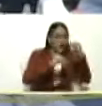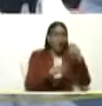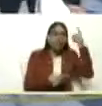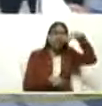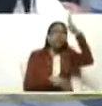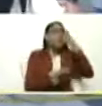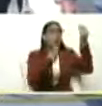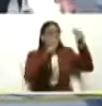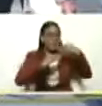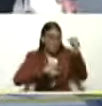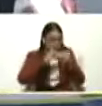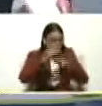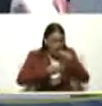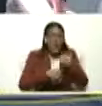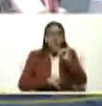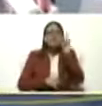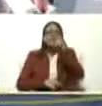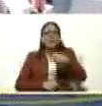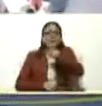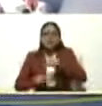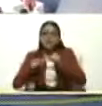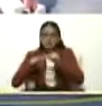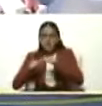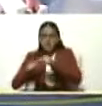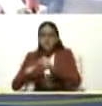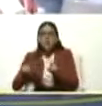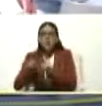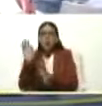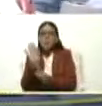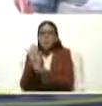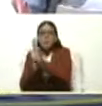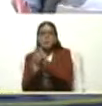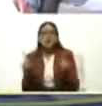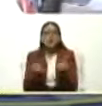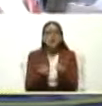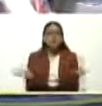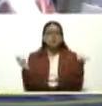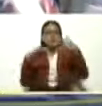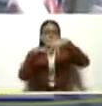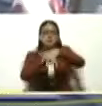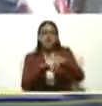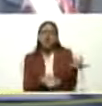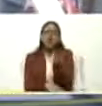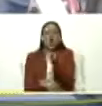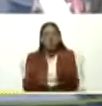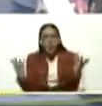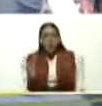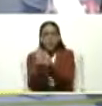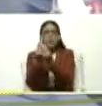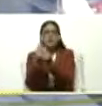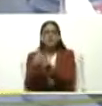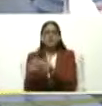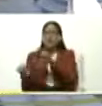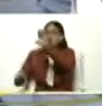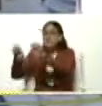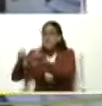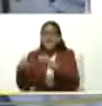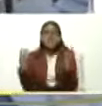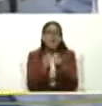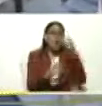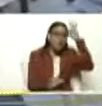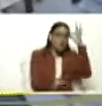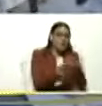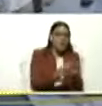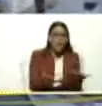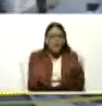somos evolución. Así que no hay que rechazar ni la una ni la otra, sino integrar la ciencia a la fe. Y la